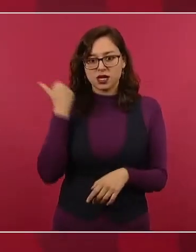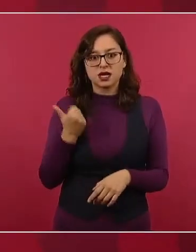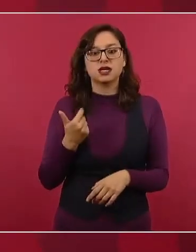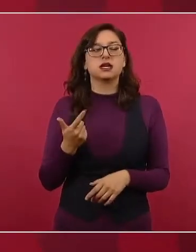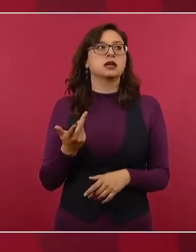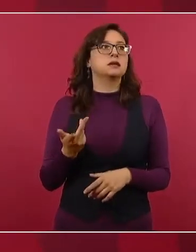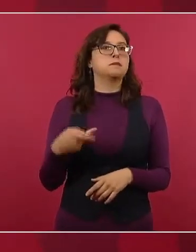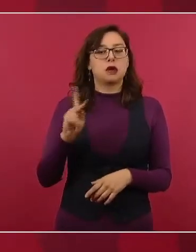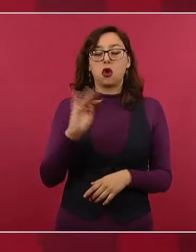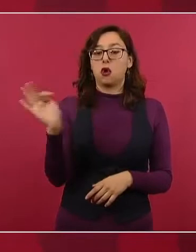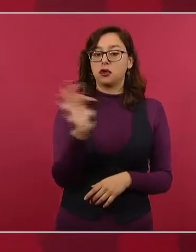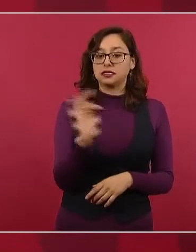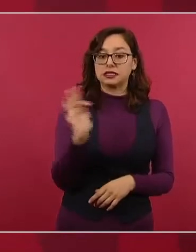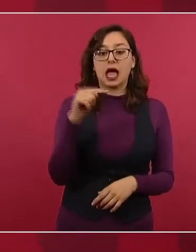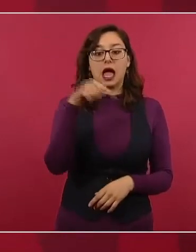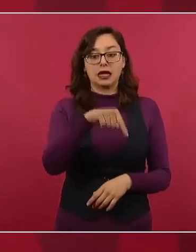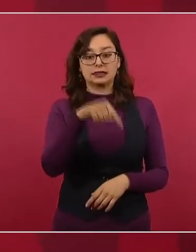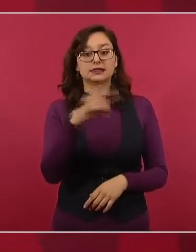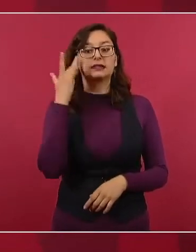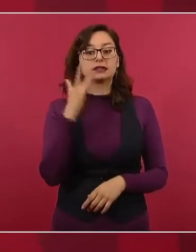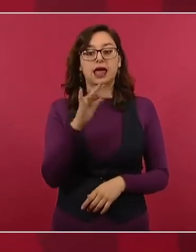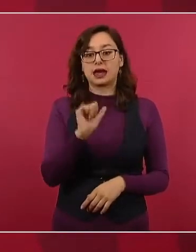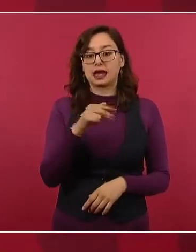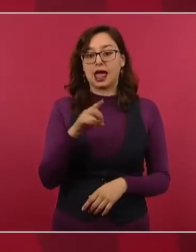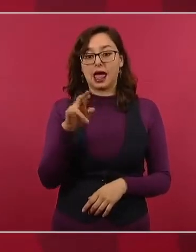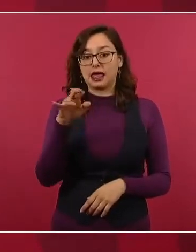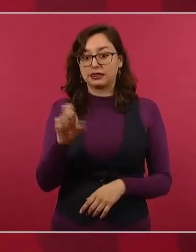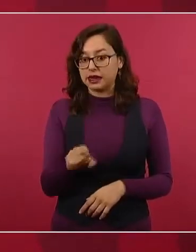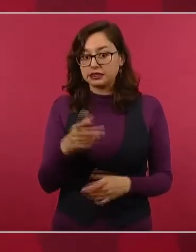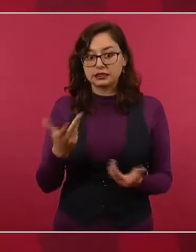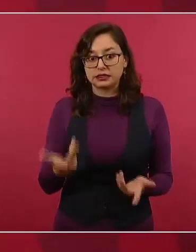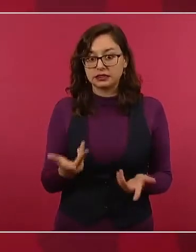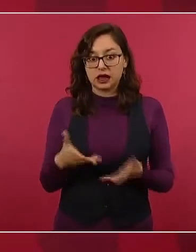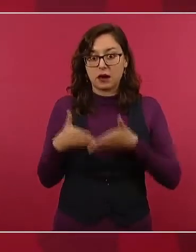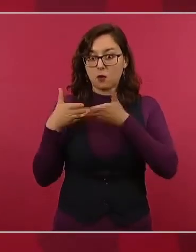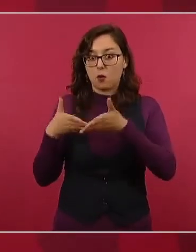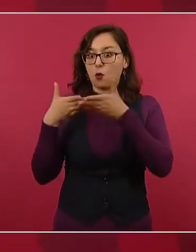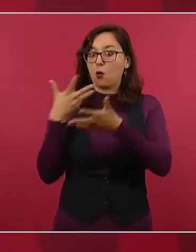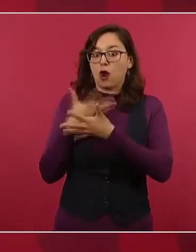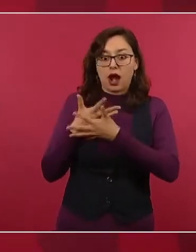que ahí en San Andrés no hay un muelle